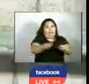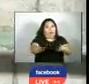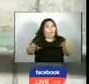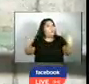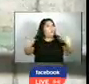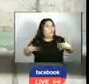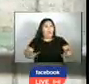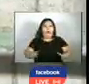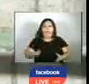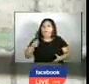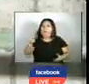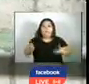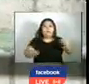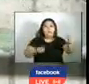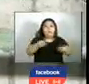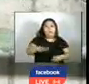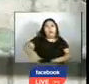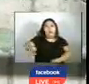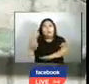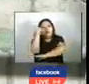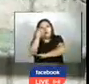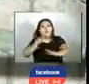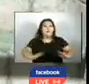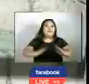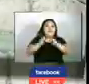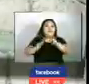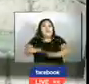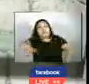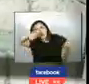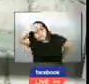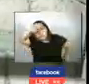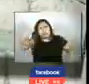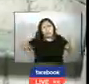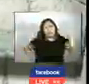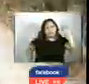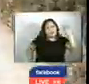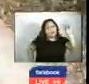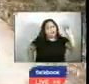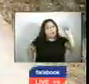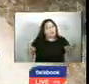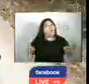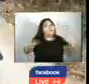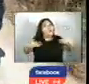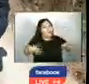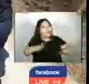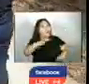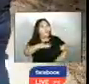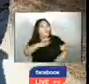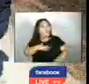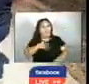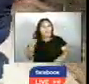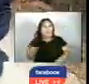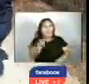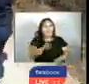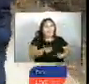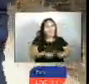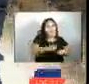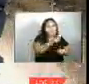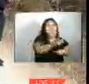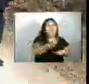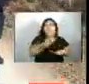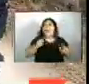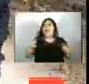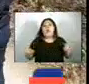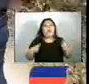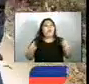comenzado a ser repartida en lugares como La Libertad, San Vicente, Cuscatlán y San Salvador, y para el cual se han dispuesto 2.000 repartidores con el fin de